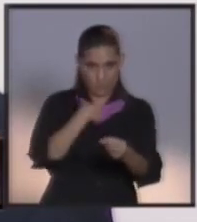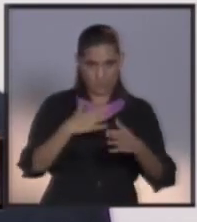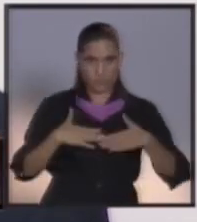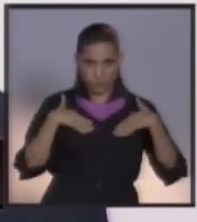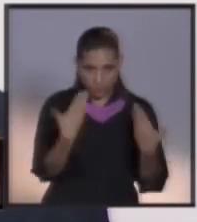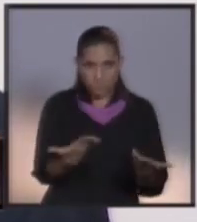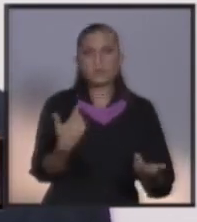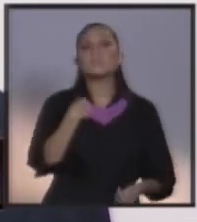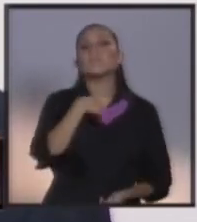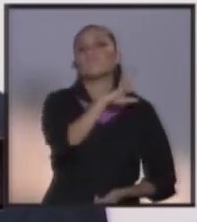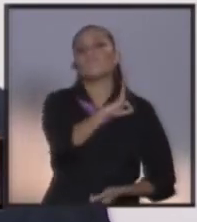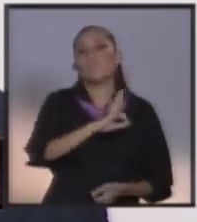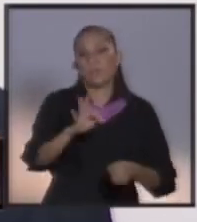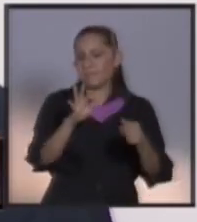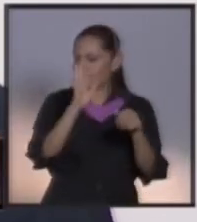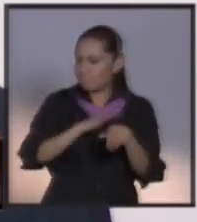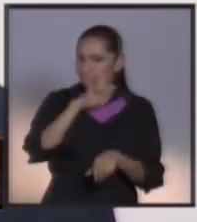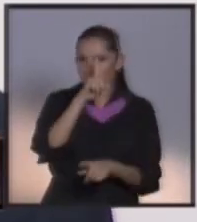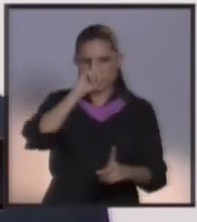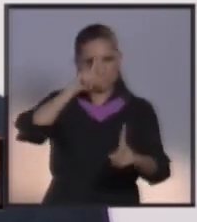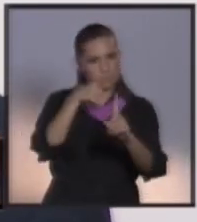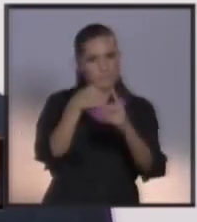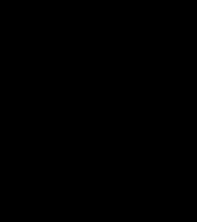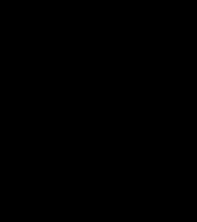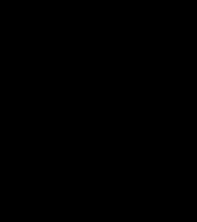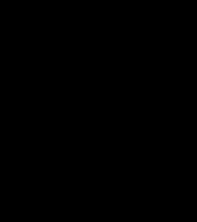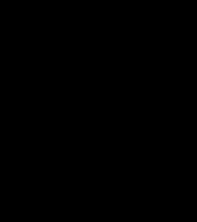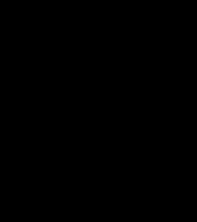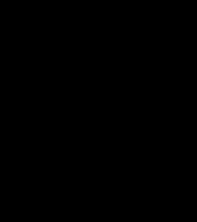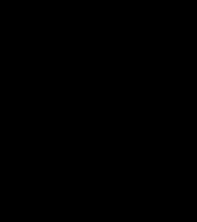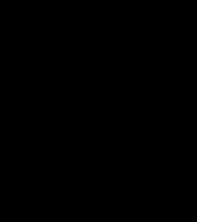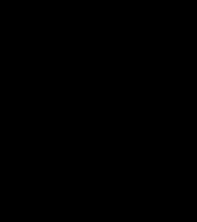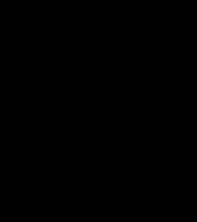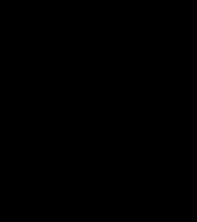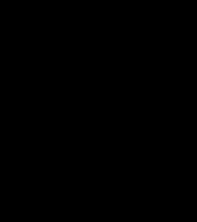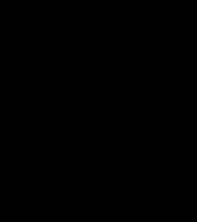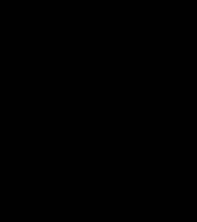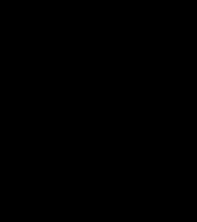proyecto, donde lo más importante es que seas tú quien gane más.